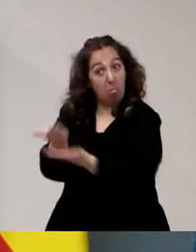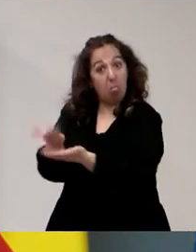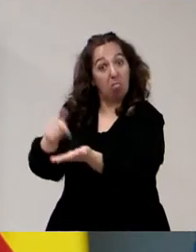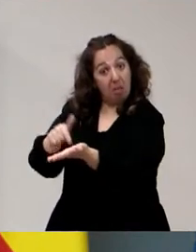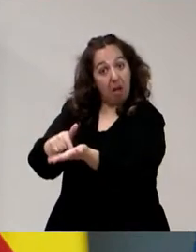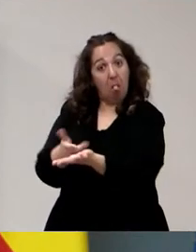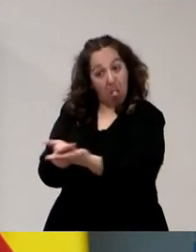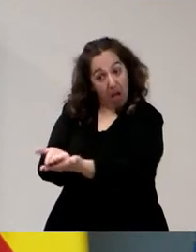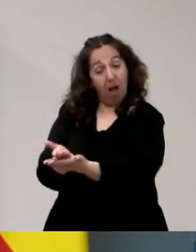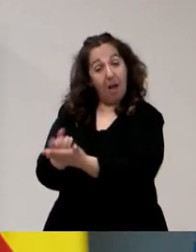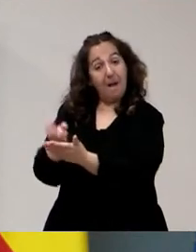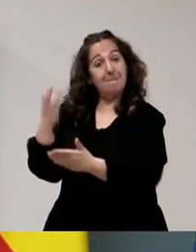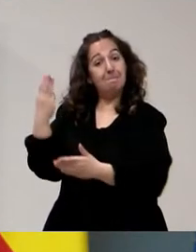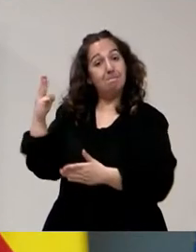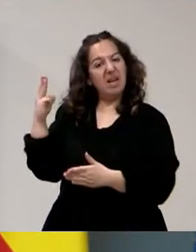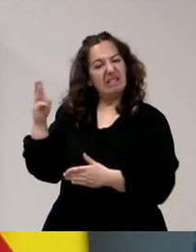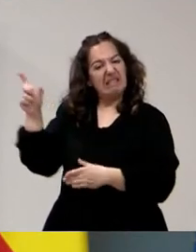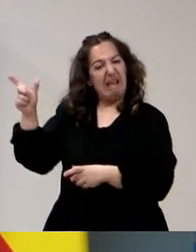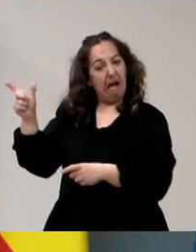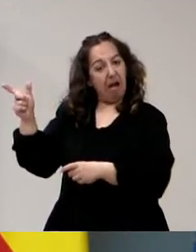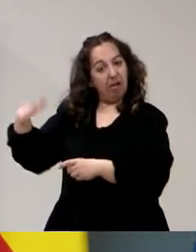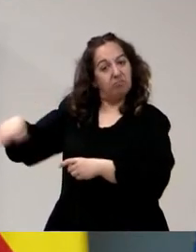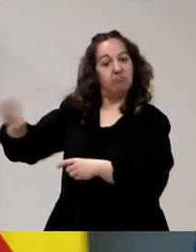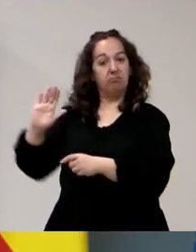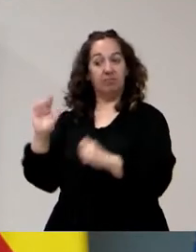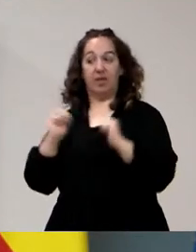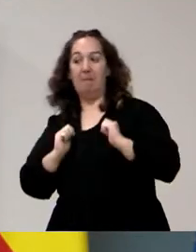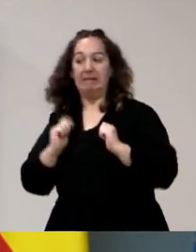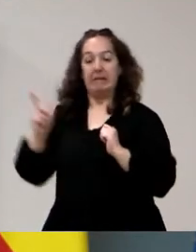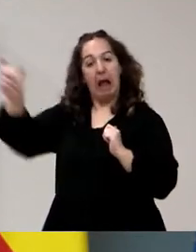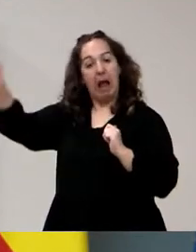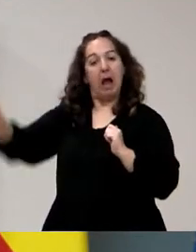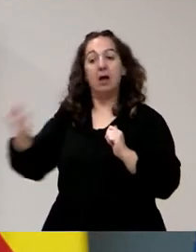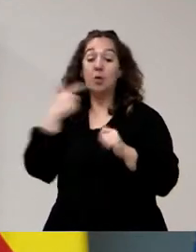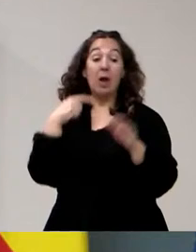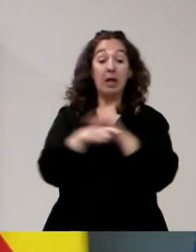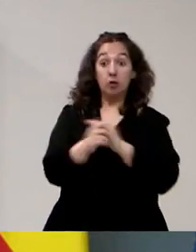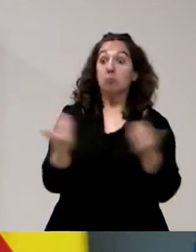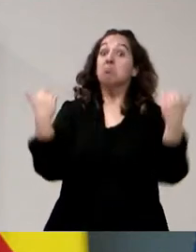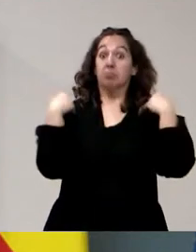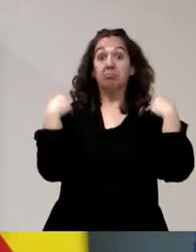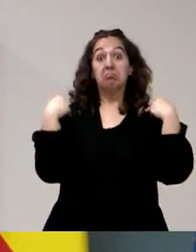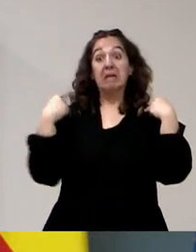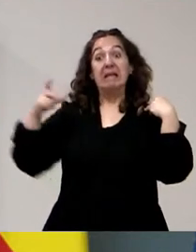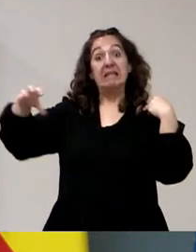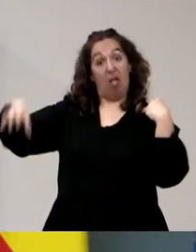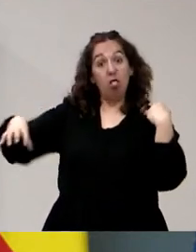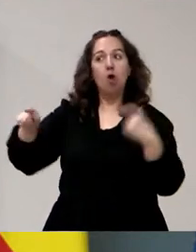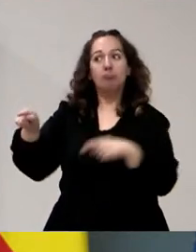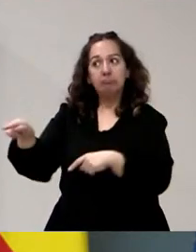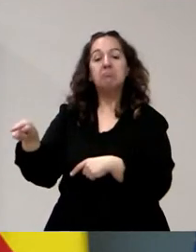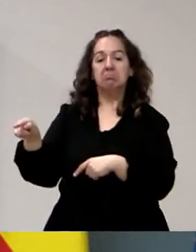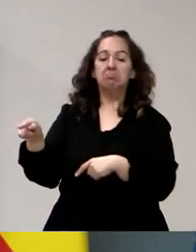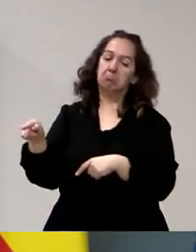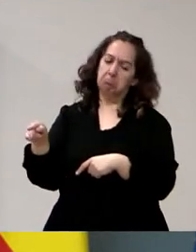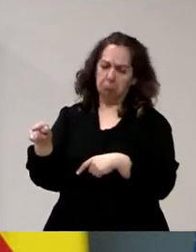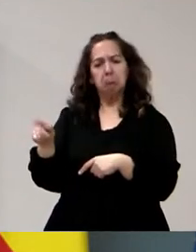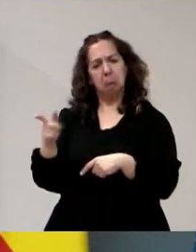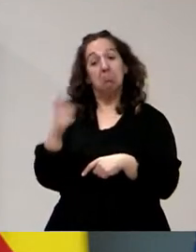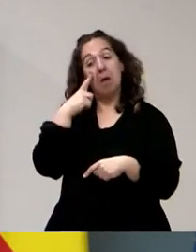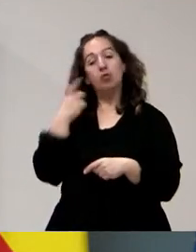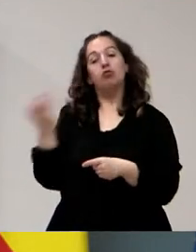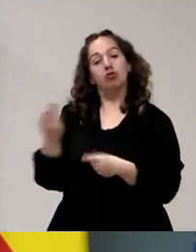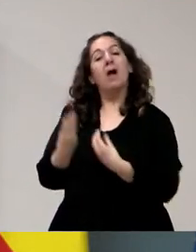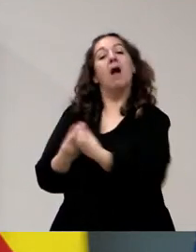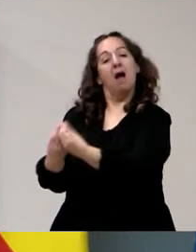demanda para la ap siega Y si hay un gestor de esta estación Eh pues eh vamos a ir de la